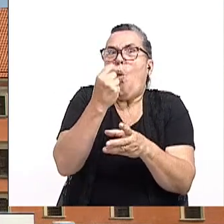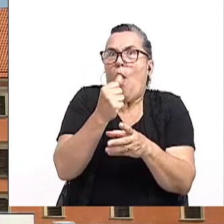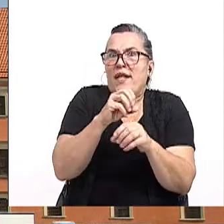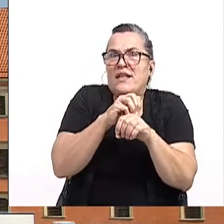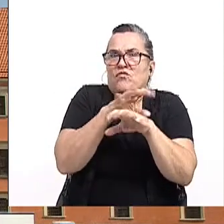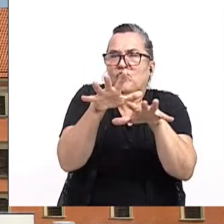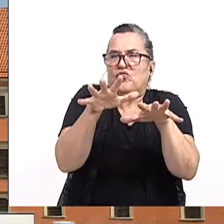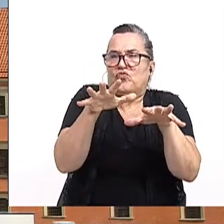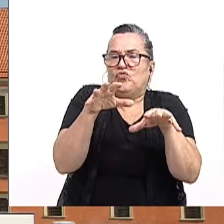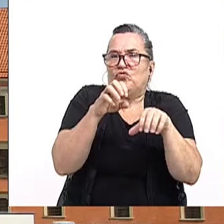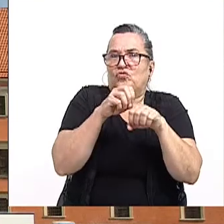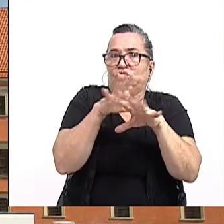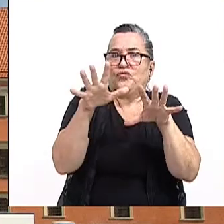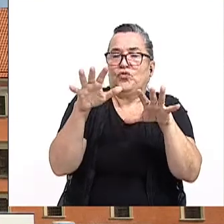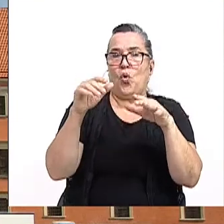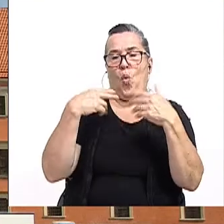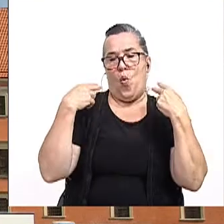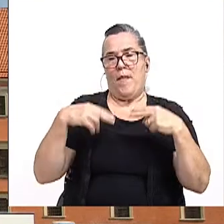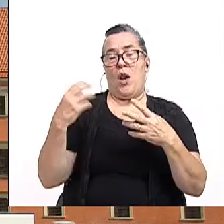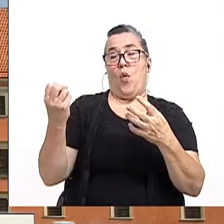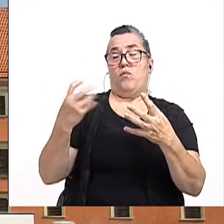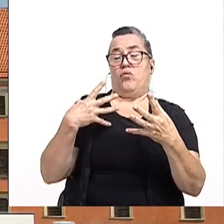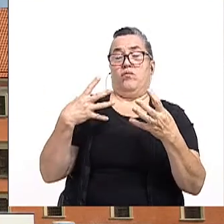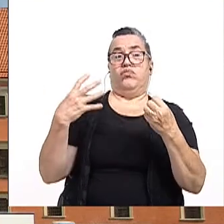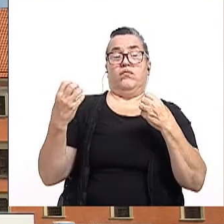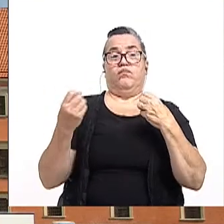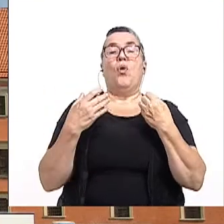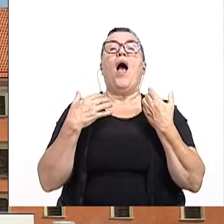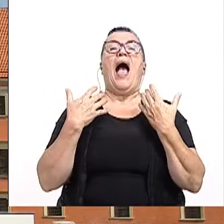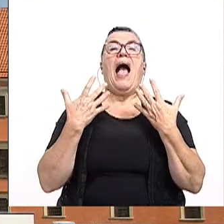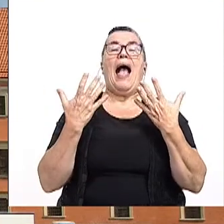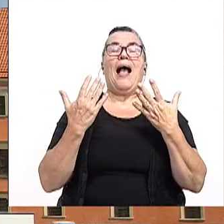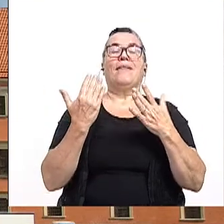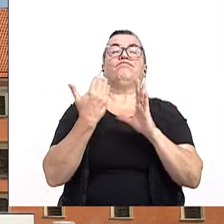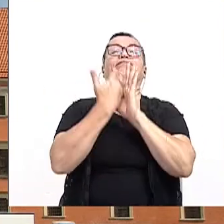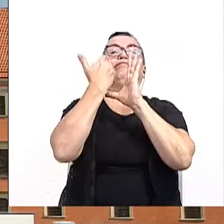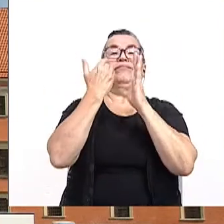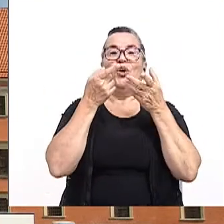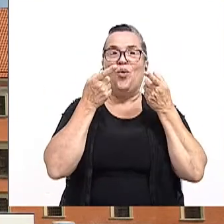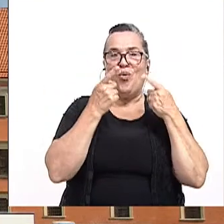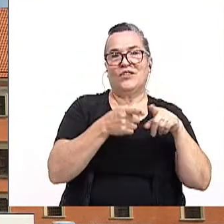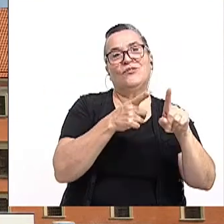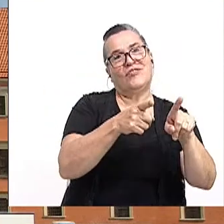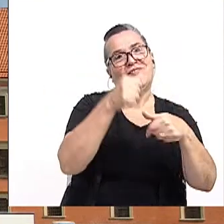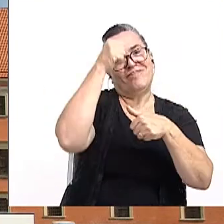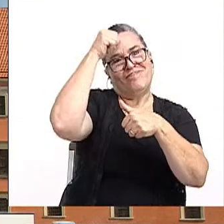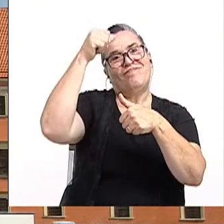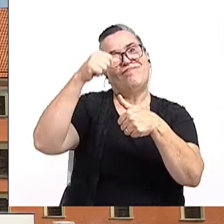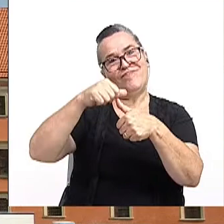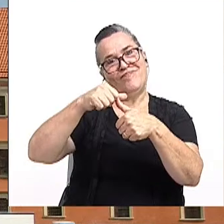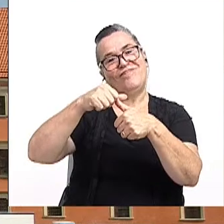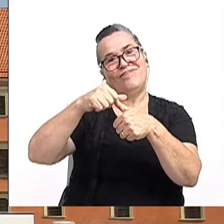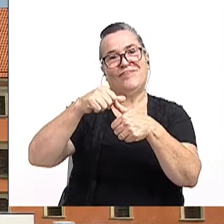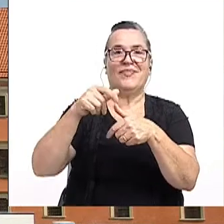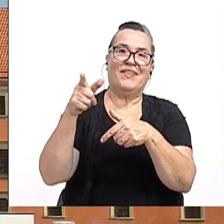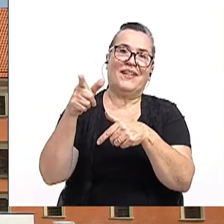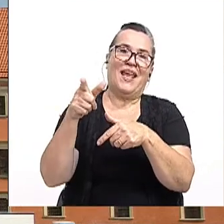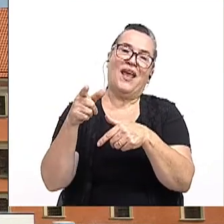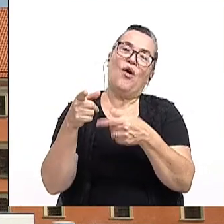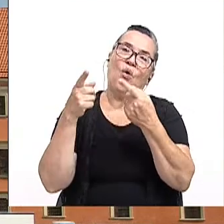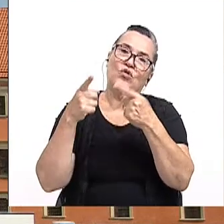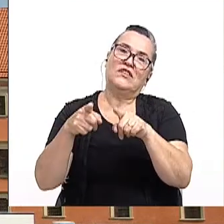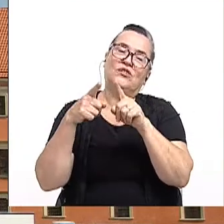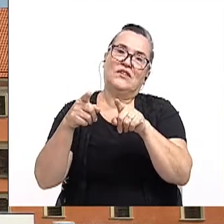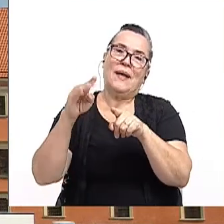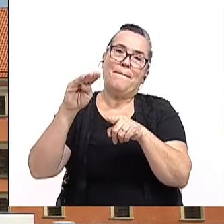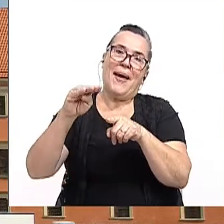que un ser humano, por ejemplo, reciba, va a tener consecuencias, como recordamos anteriormente, esas consecuencias